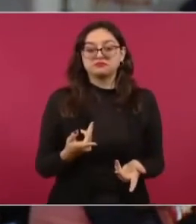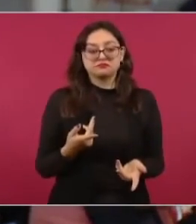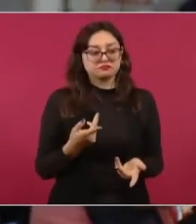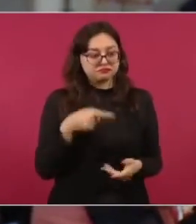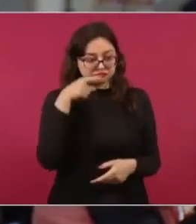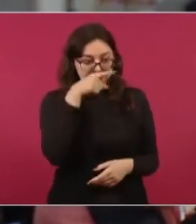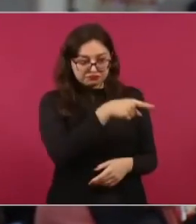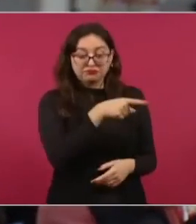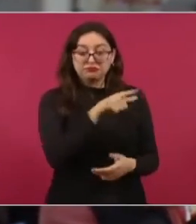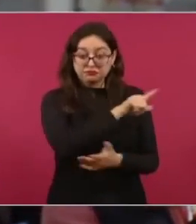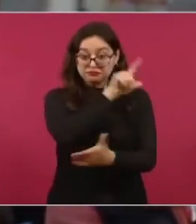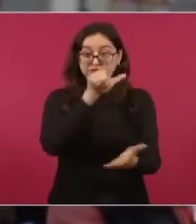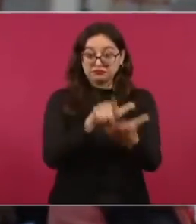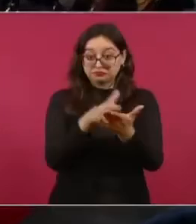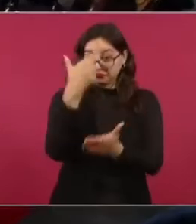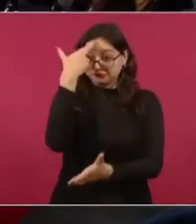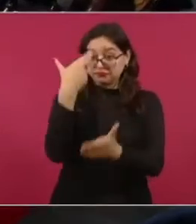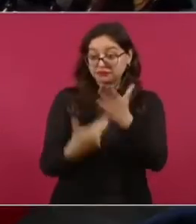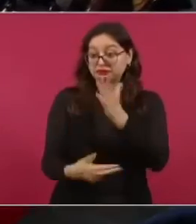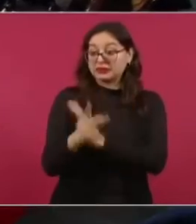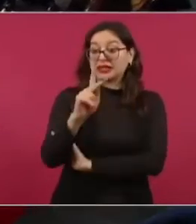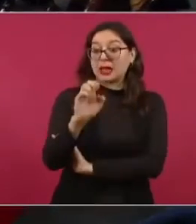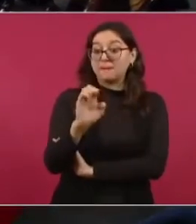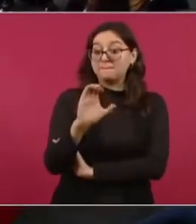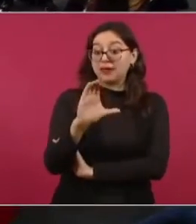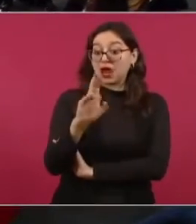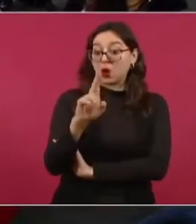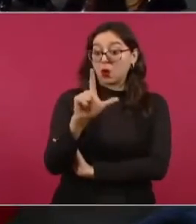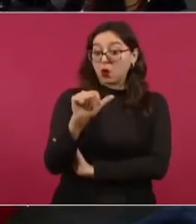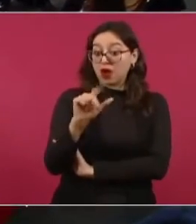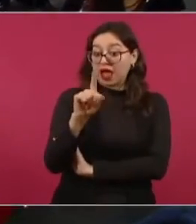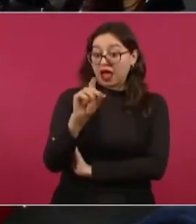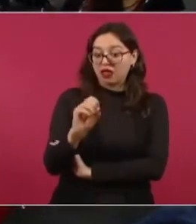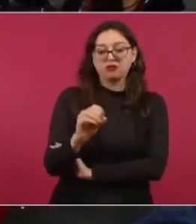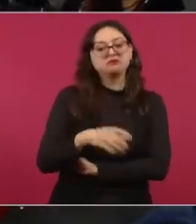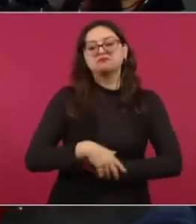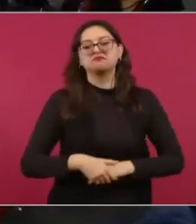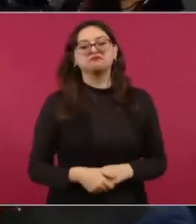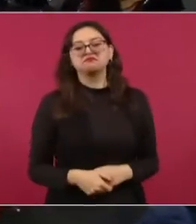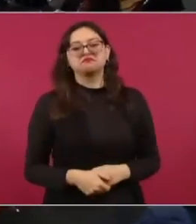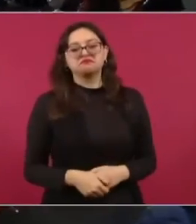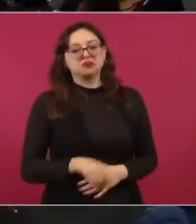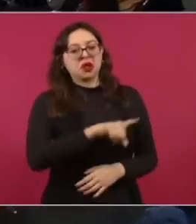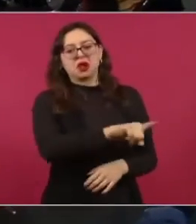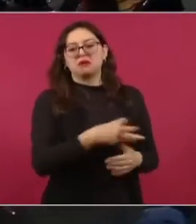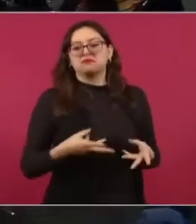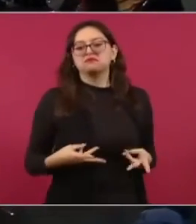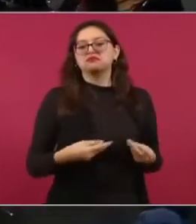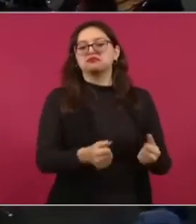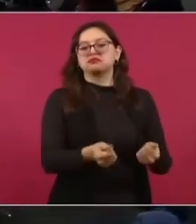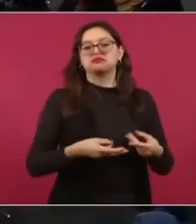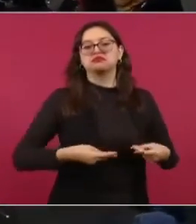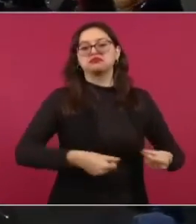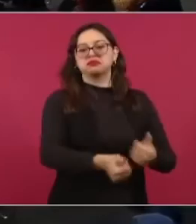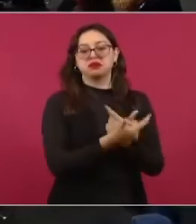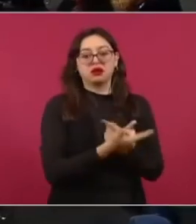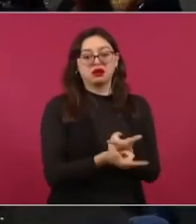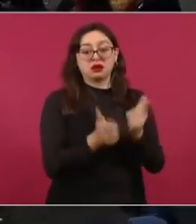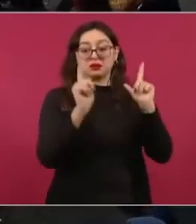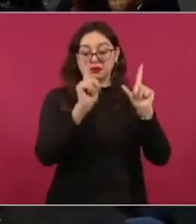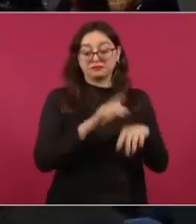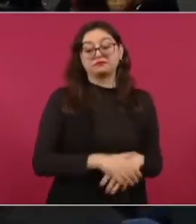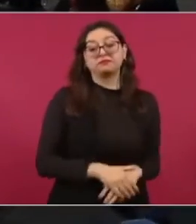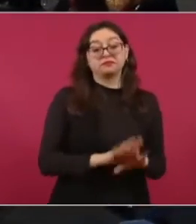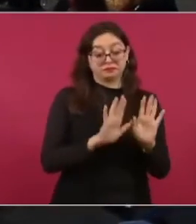porque no había un destino. En el caso de Felipe Calderón sí había destino para el presupuesto público y sin embargo con